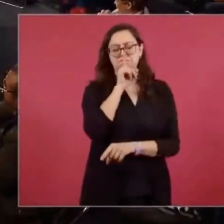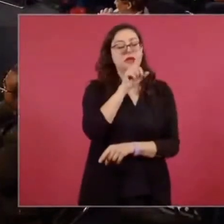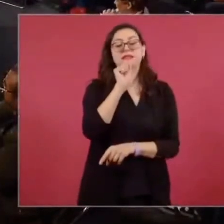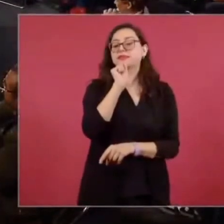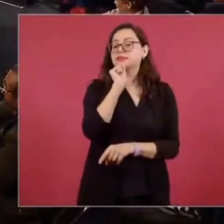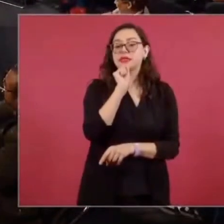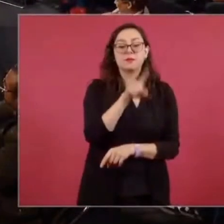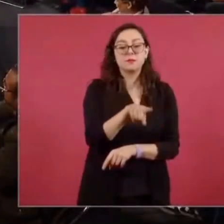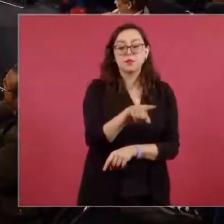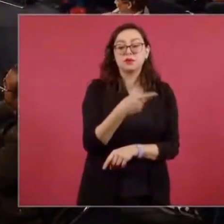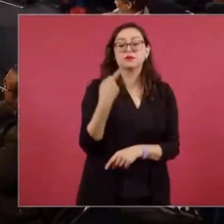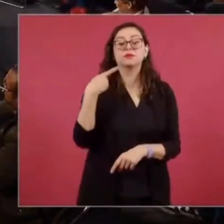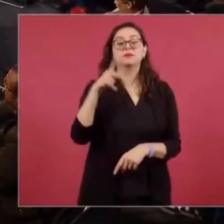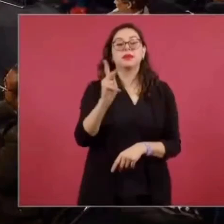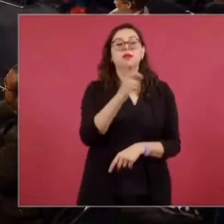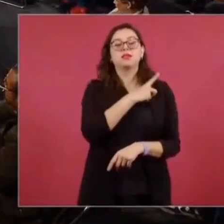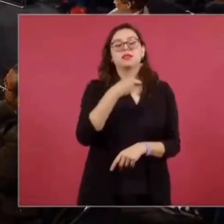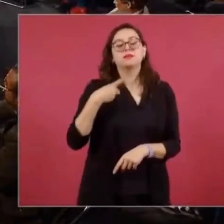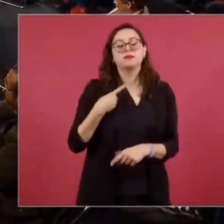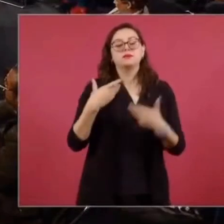Nada más es tenerlo claro